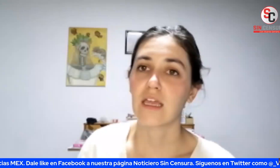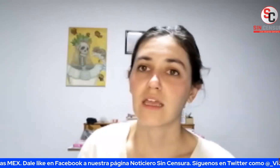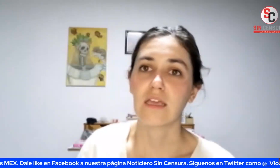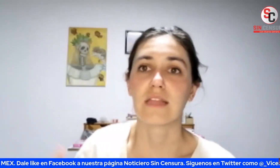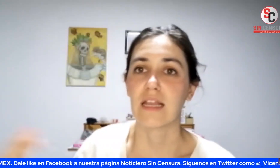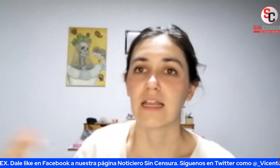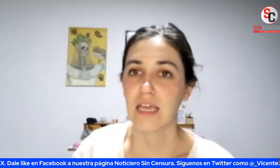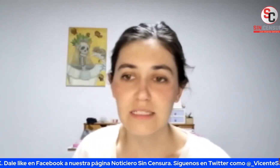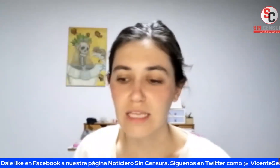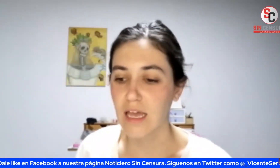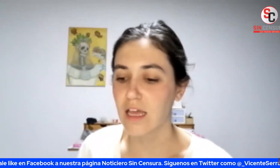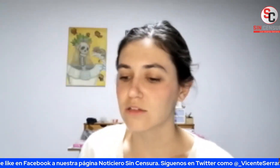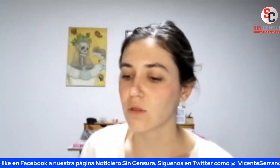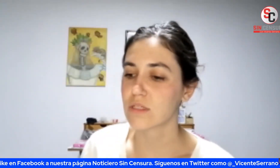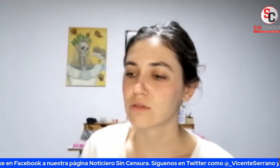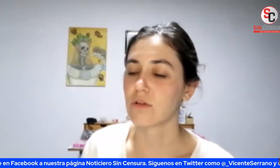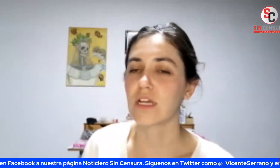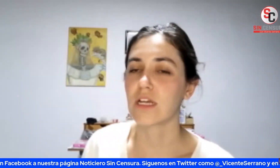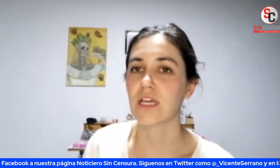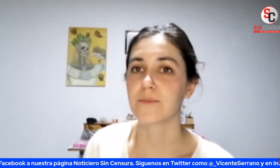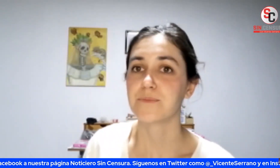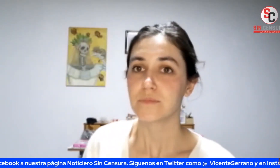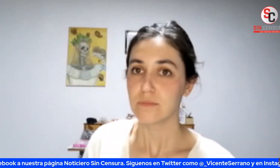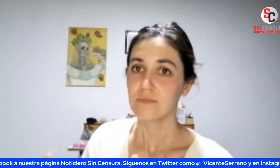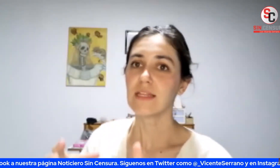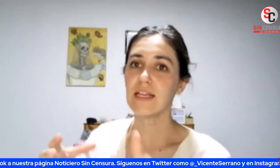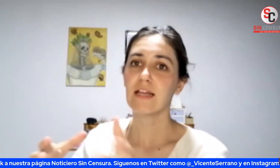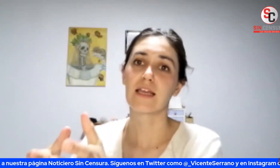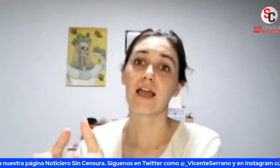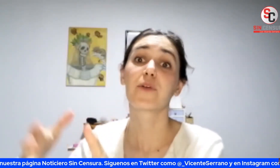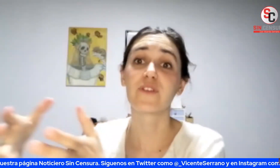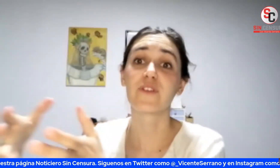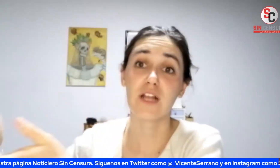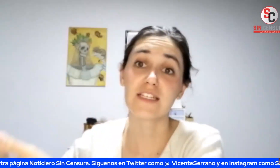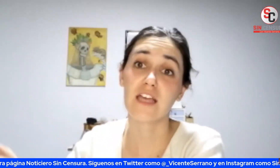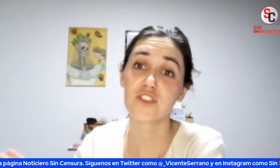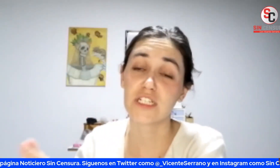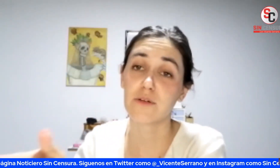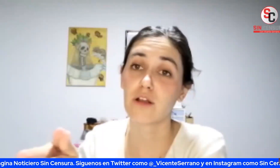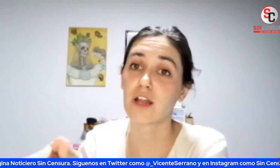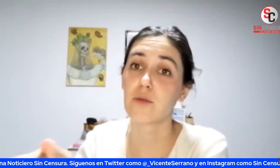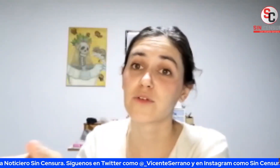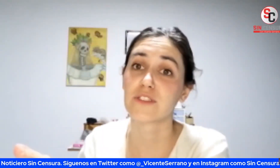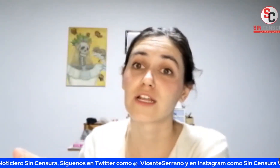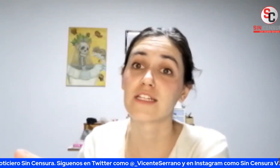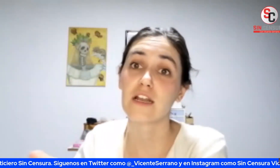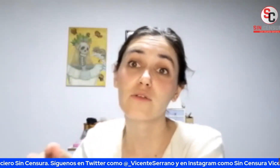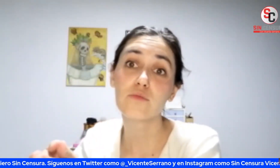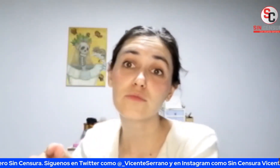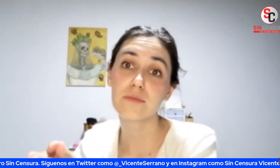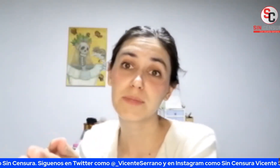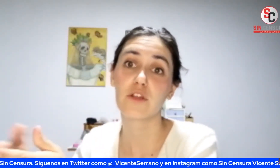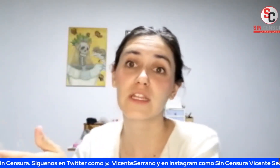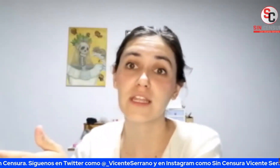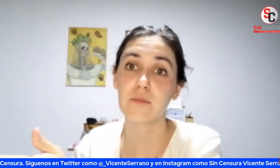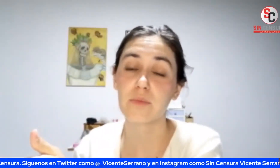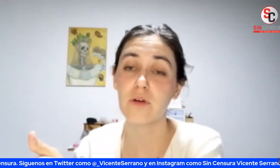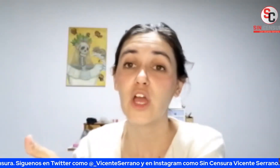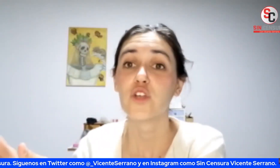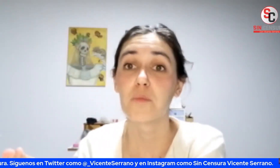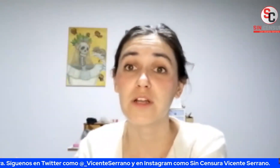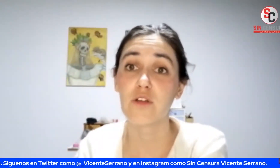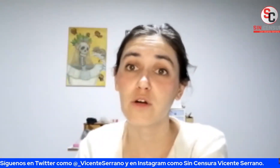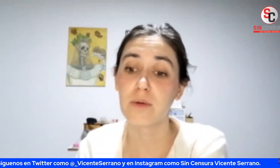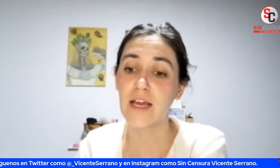tecnologías, de inteligencia, todo esto, ¿no? Y creo que ha profesionalizado, China o ha logrado profesionalizar en un periodo de